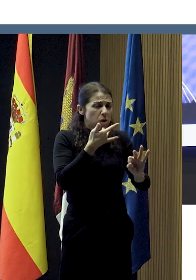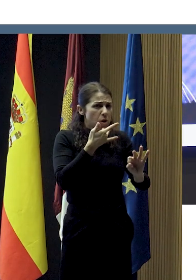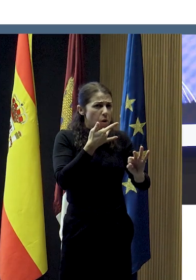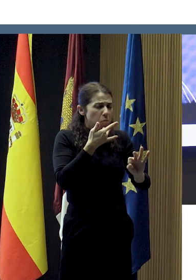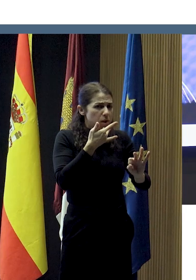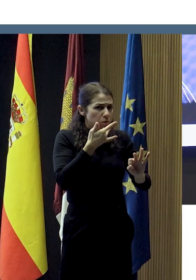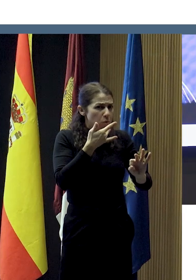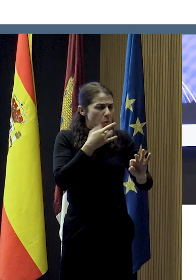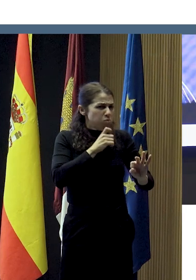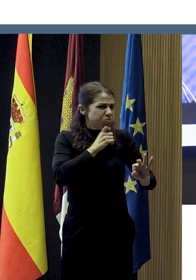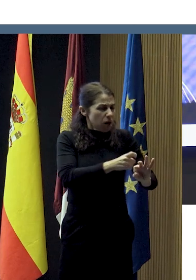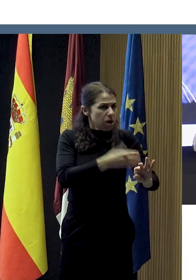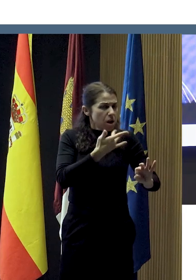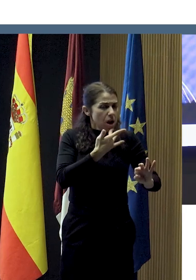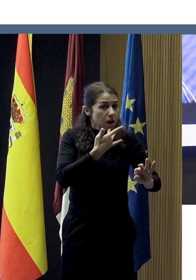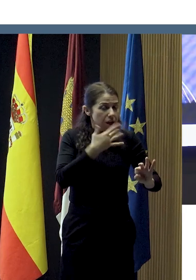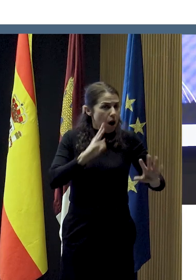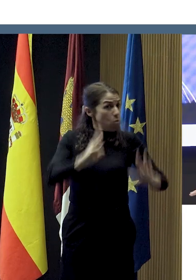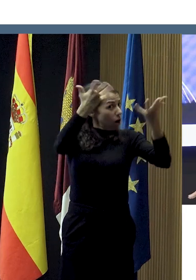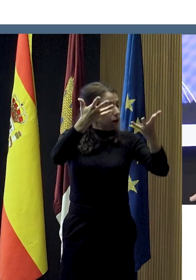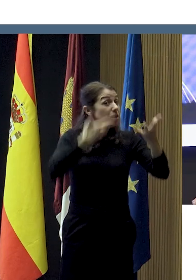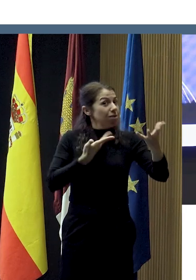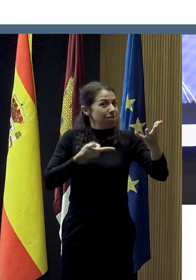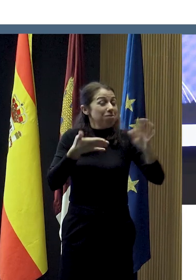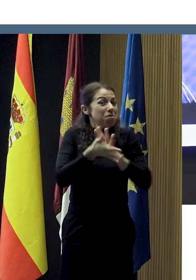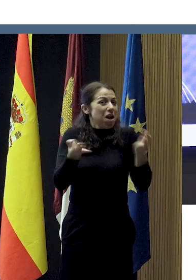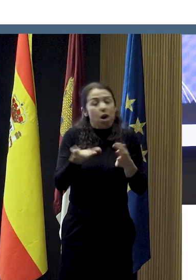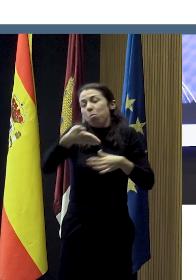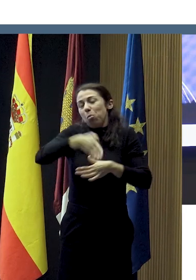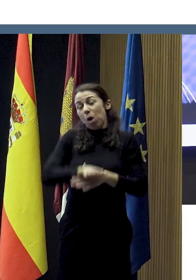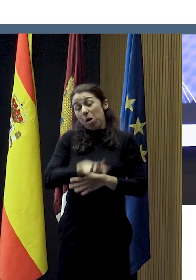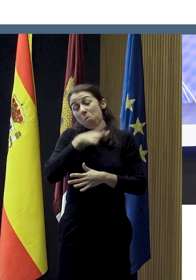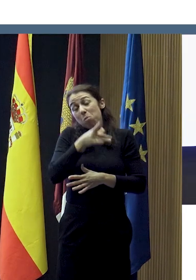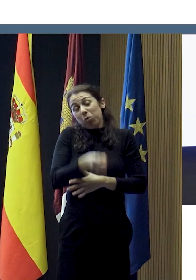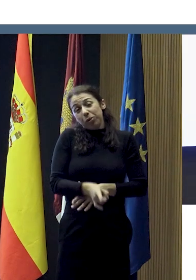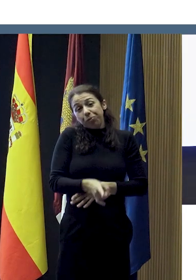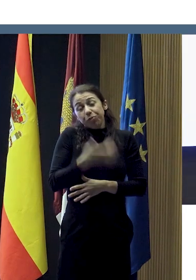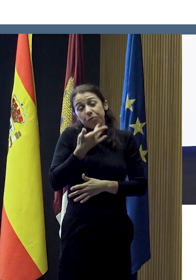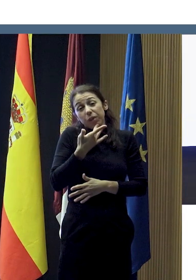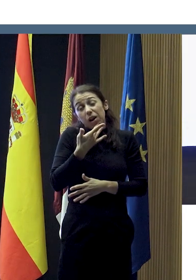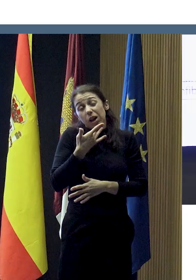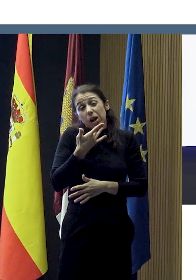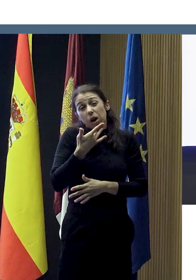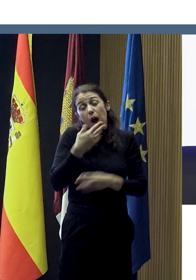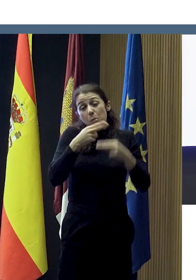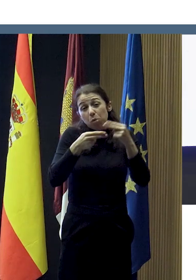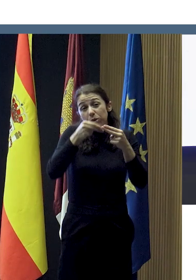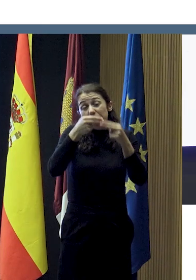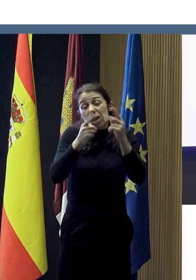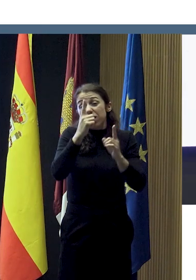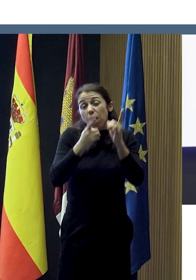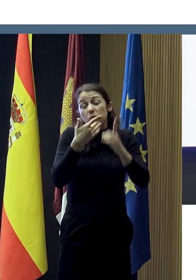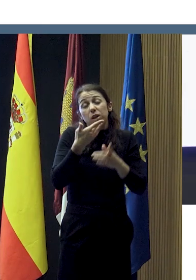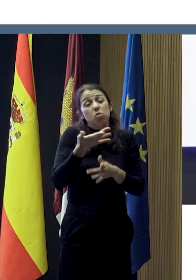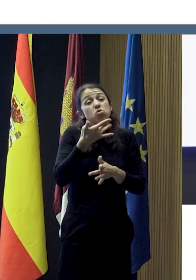un insulto, se van a la huelga y se mueren, ¿vale? Por lo tanto, hay una serie de proteínas que son